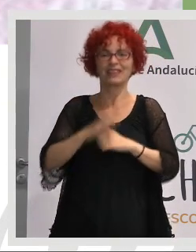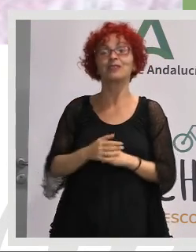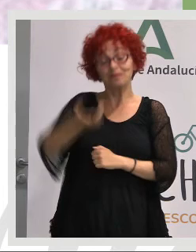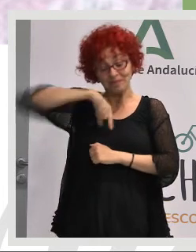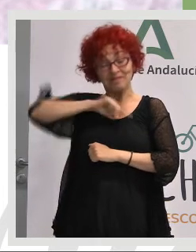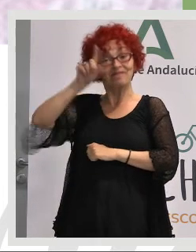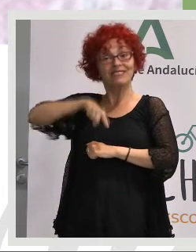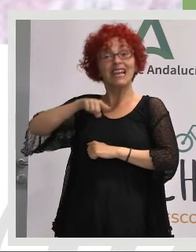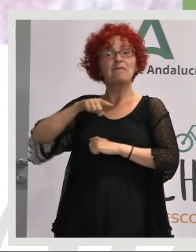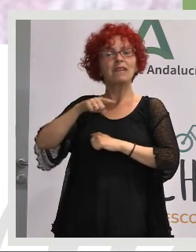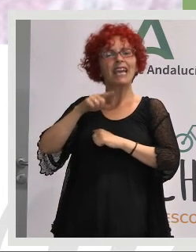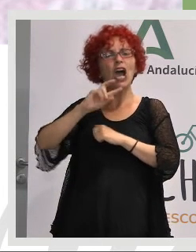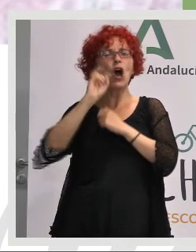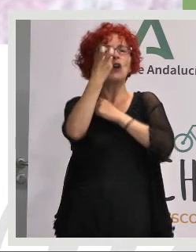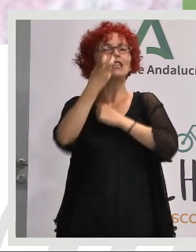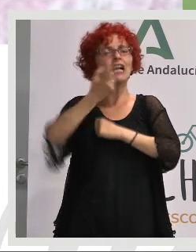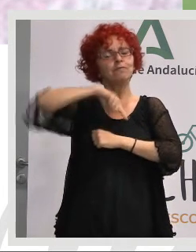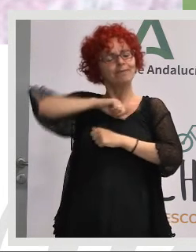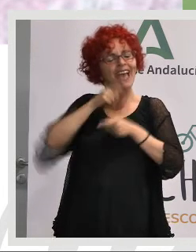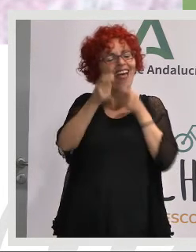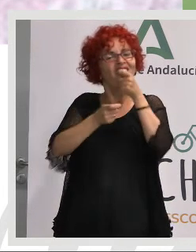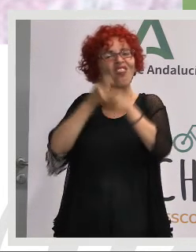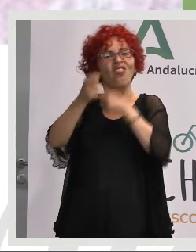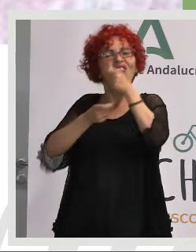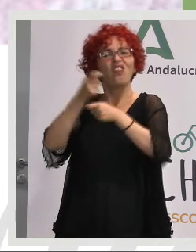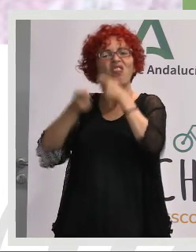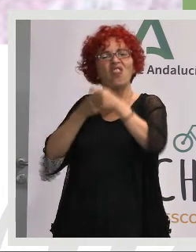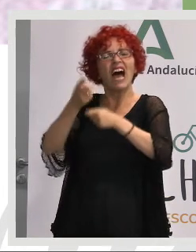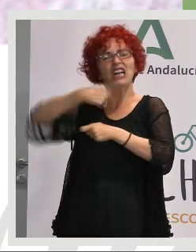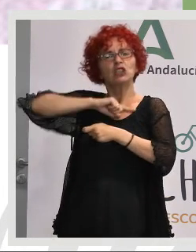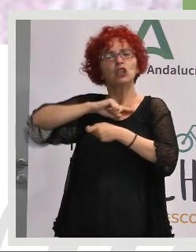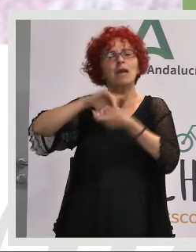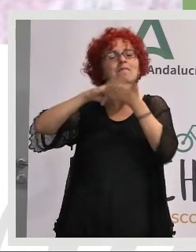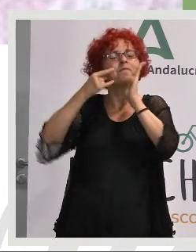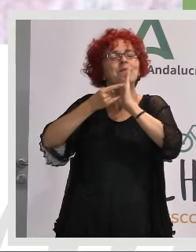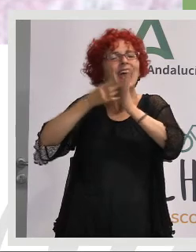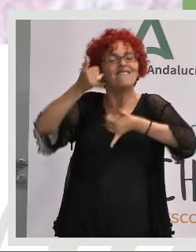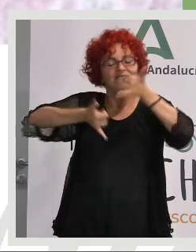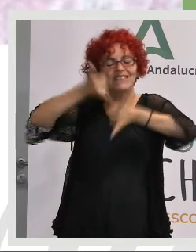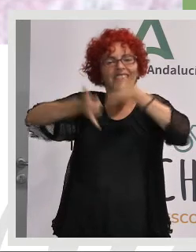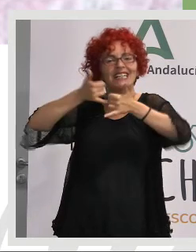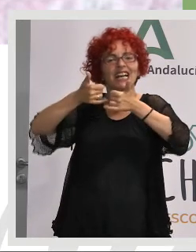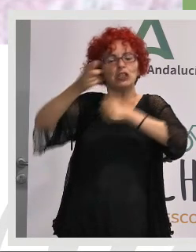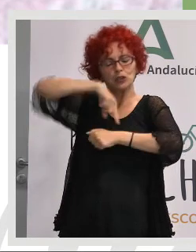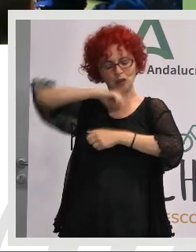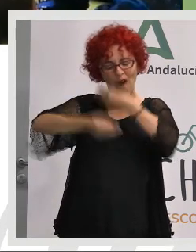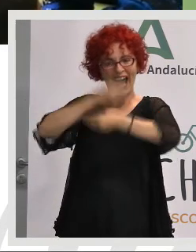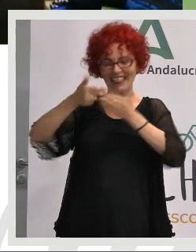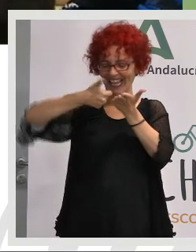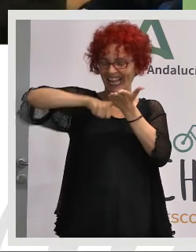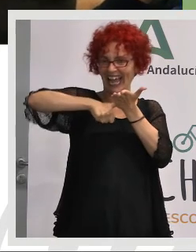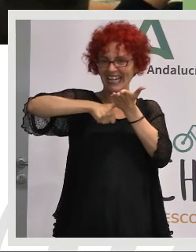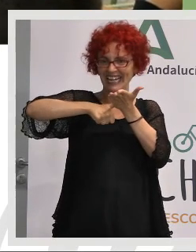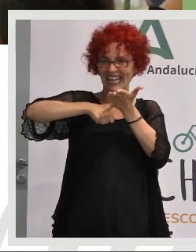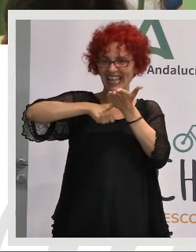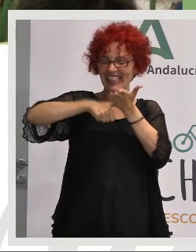En cuarto lugar, educación física. Hemos dado educación vial y mecánica de la bicicleta, creando el carnet de profesionales.